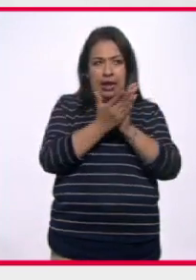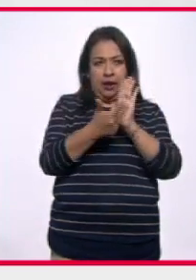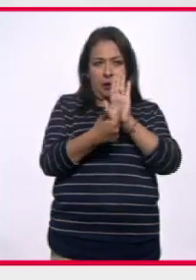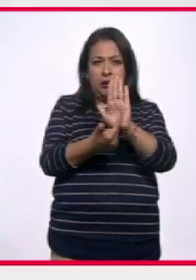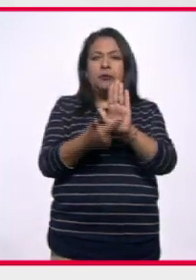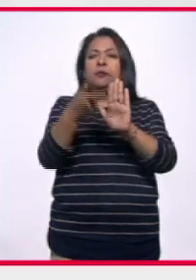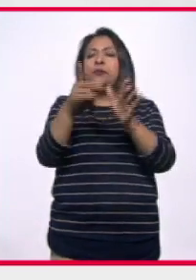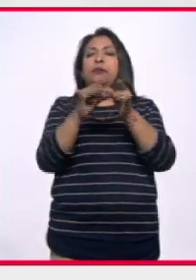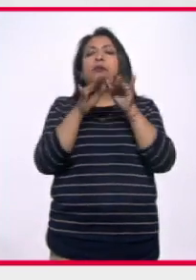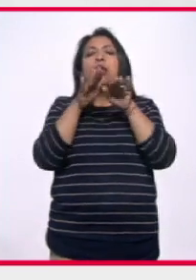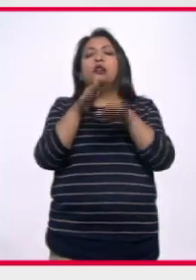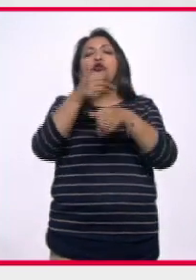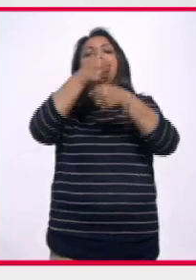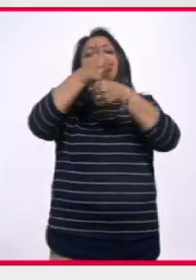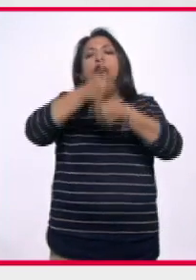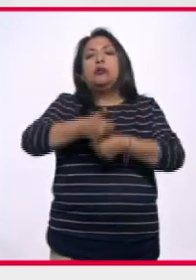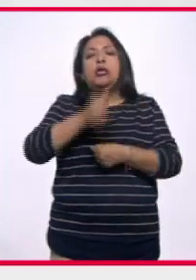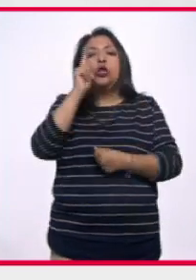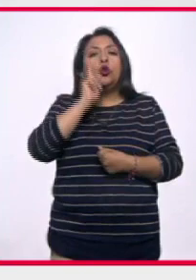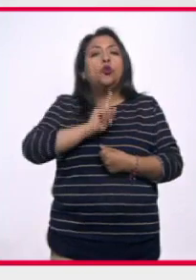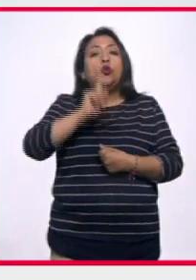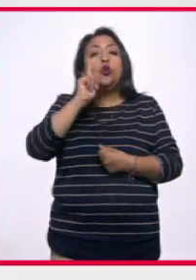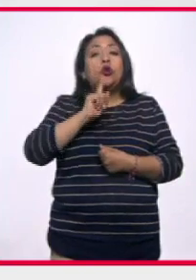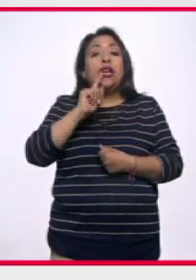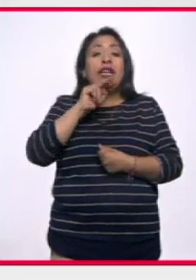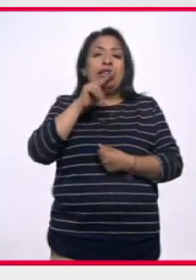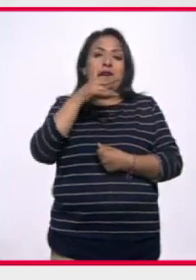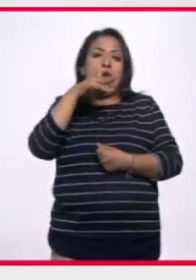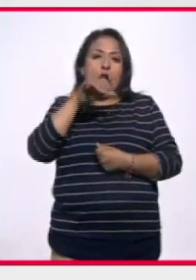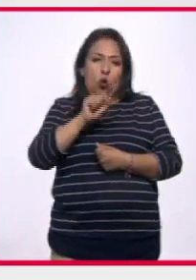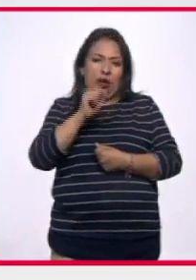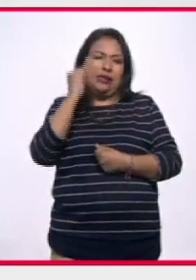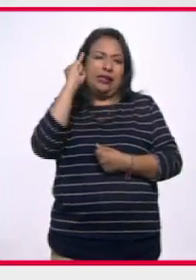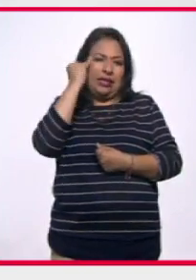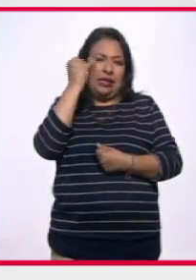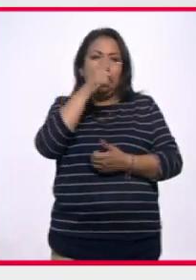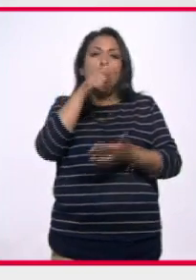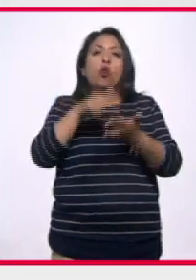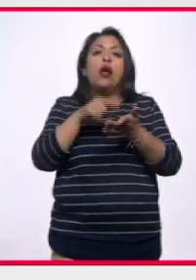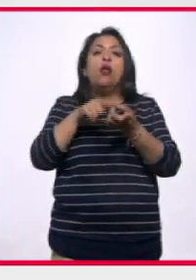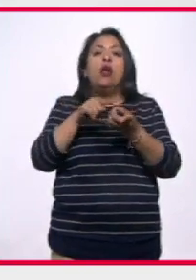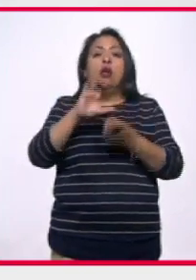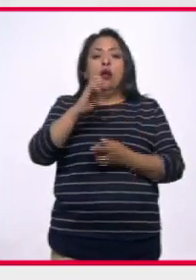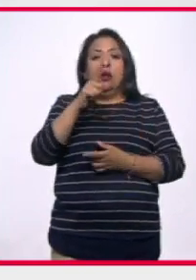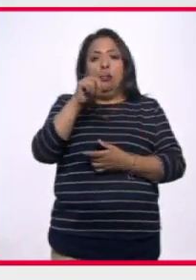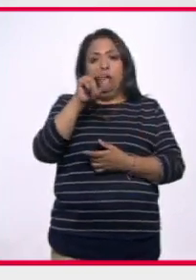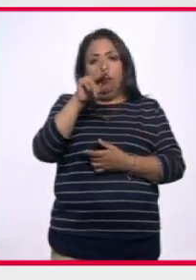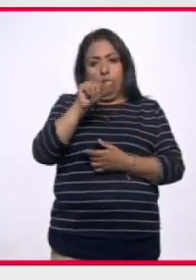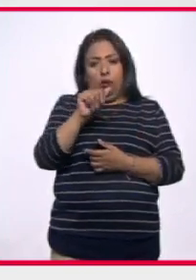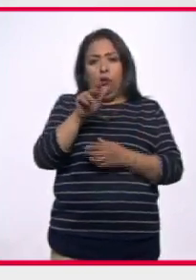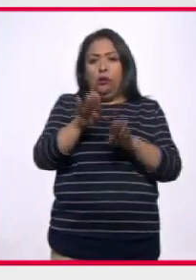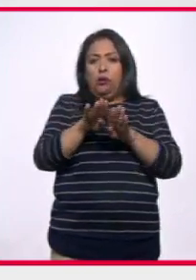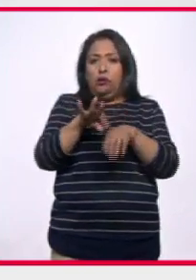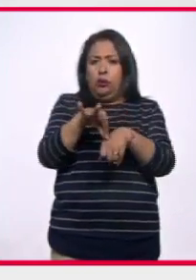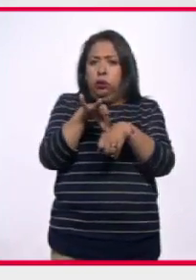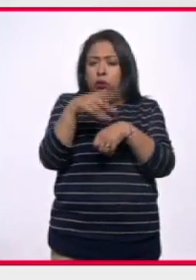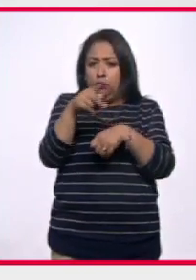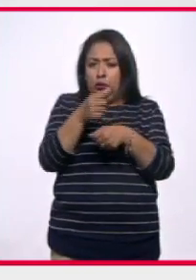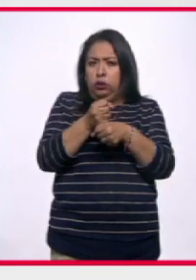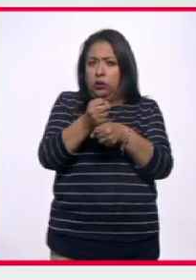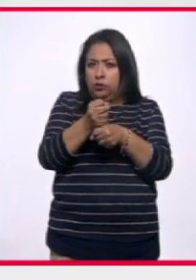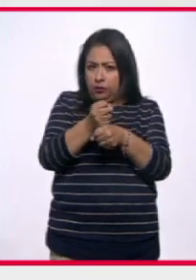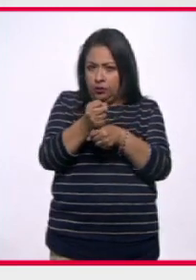habla del sufrimiento de las mujeres nahuas o mujeres indígenas de chilapa de cómo viven la violencia